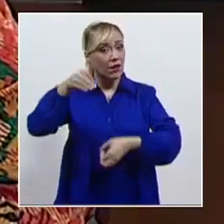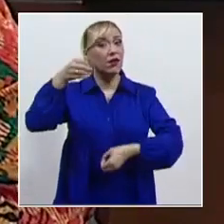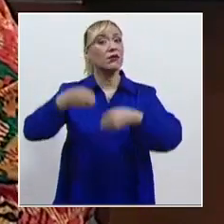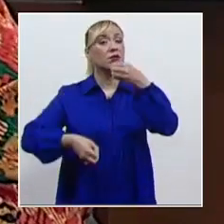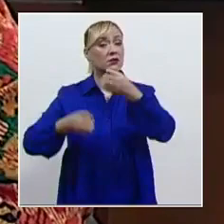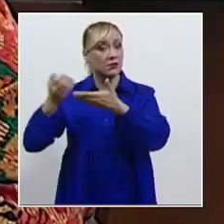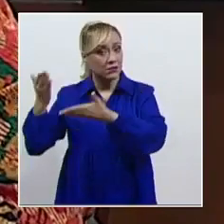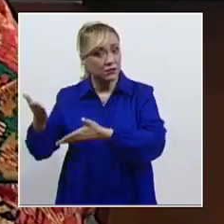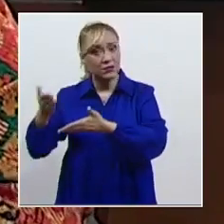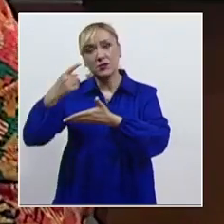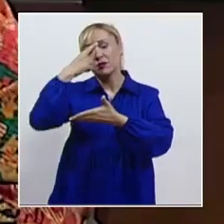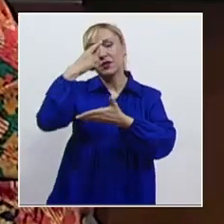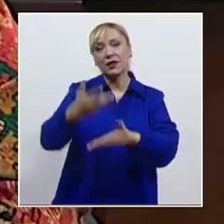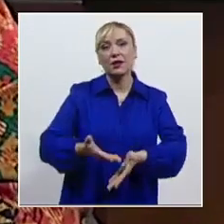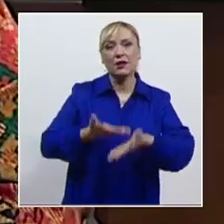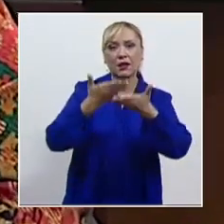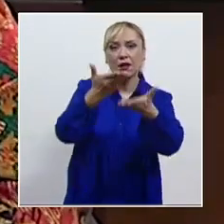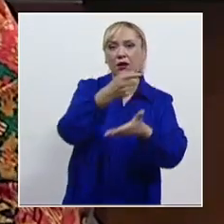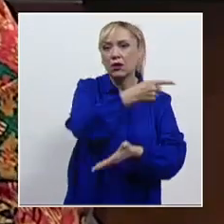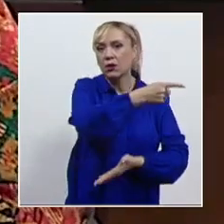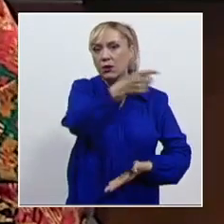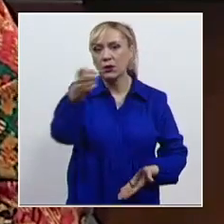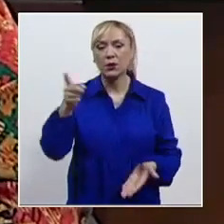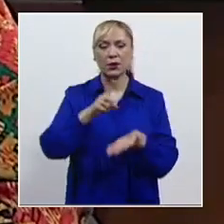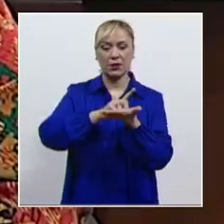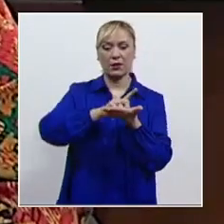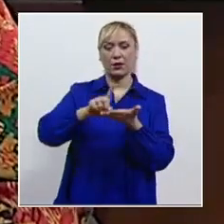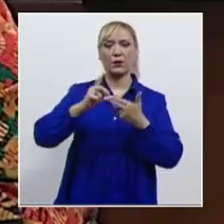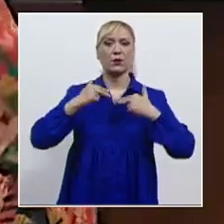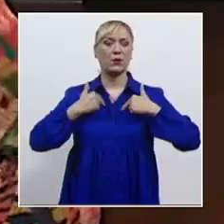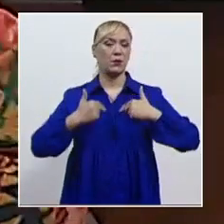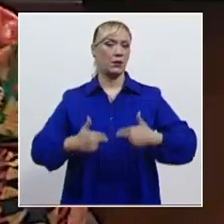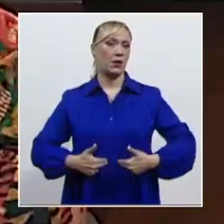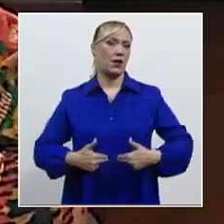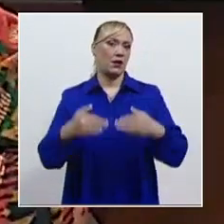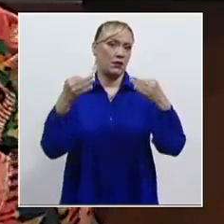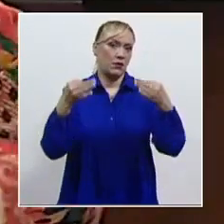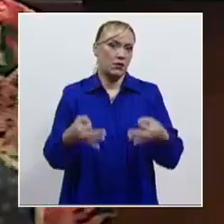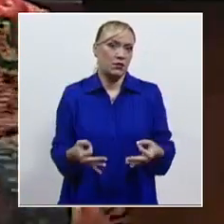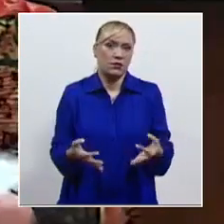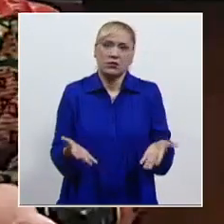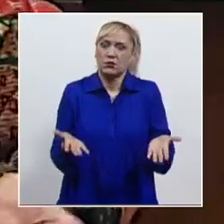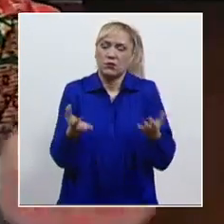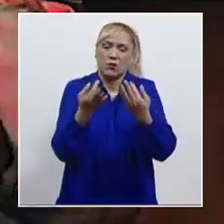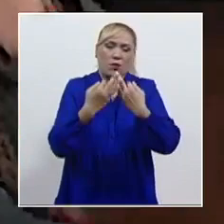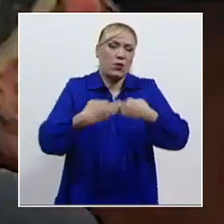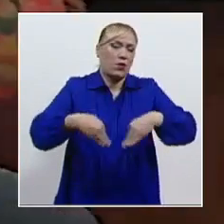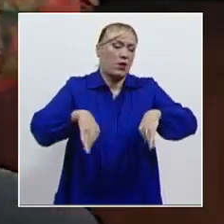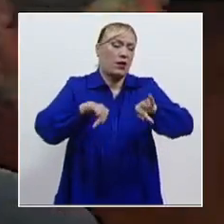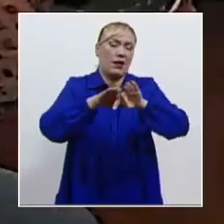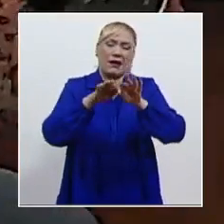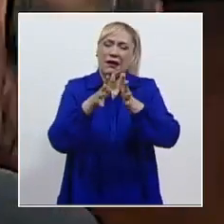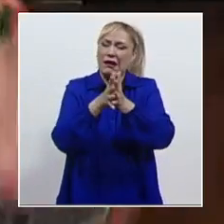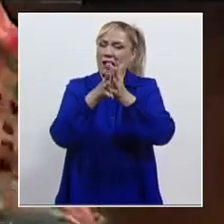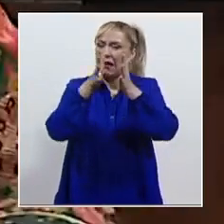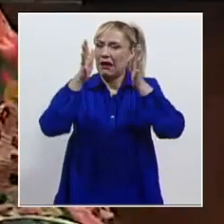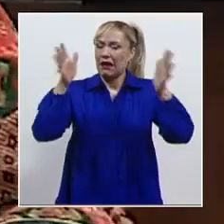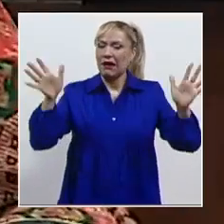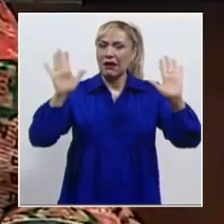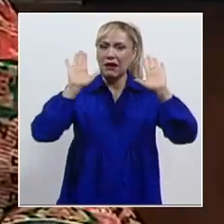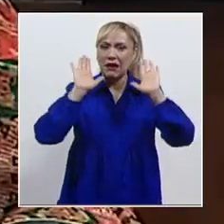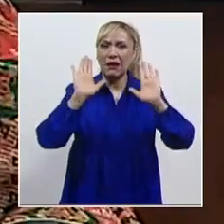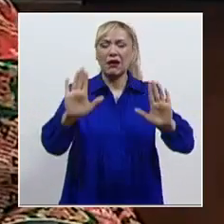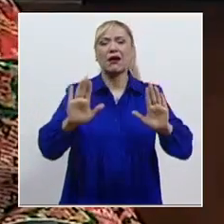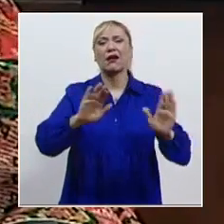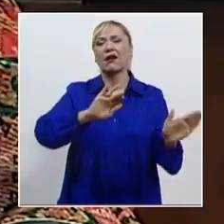para garantizar efectivamente los derechos humanos. Es muy importante dejar el pedestal